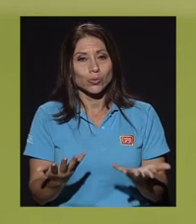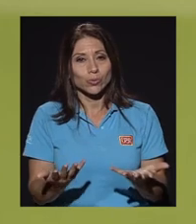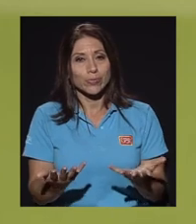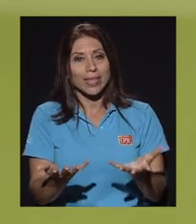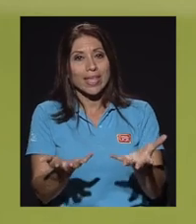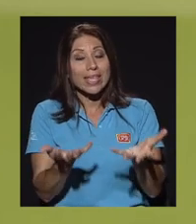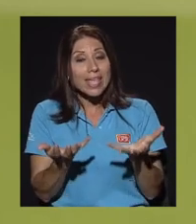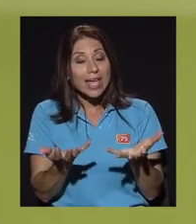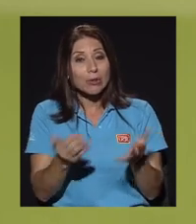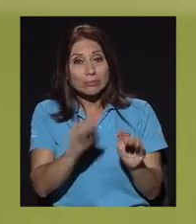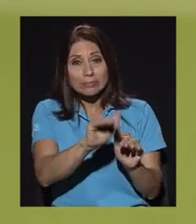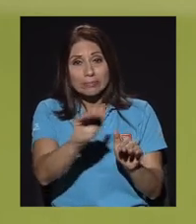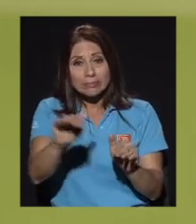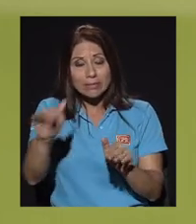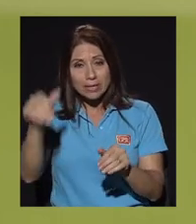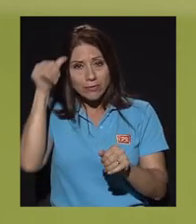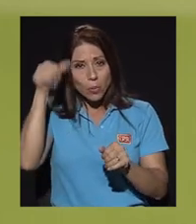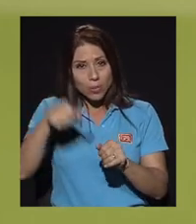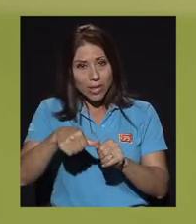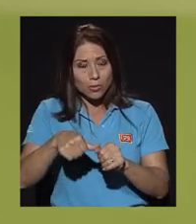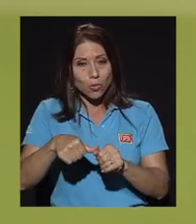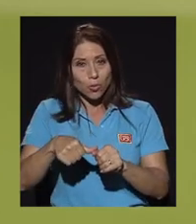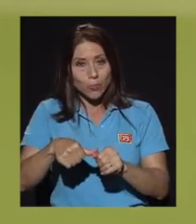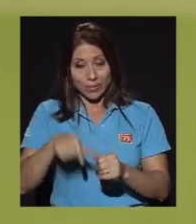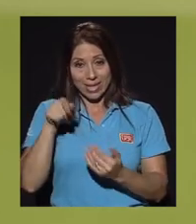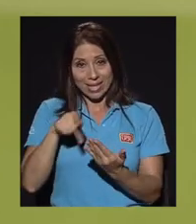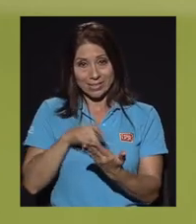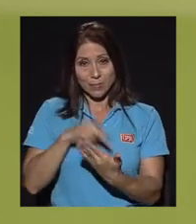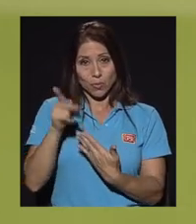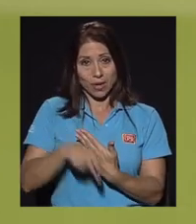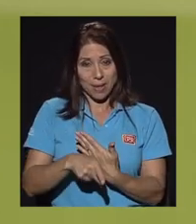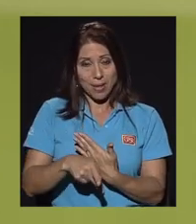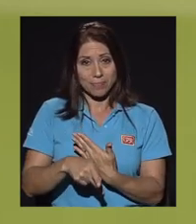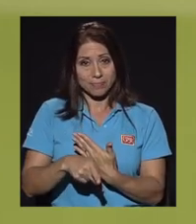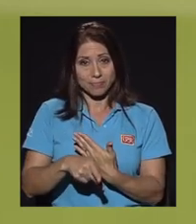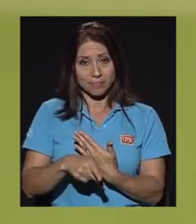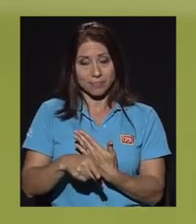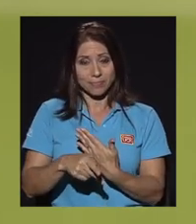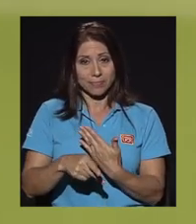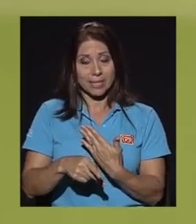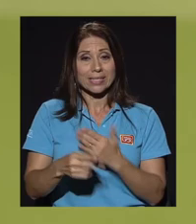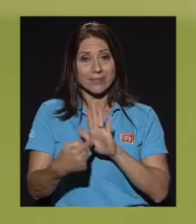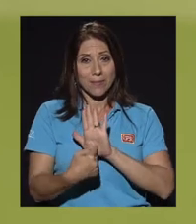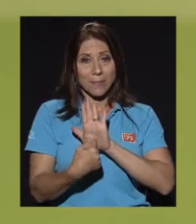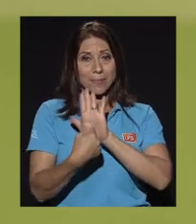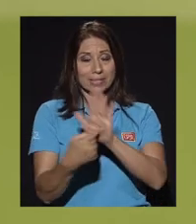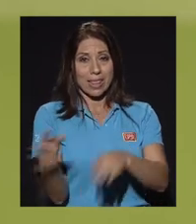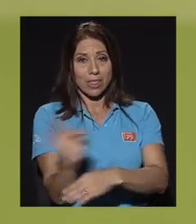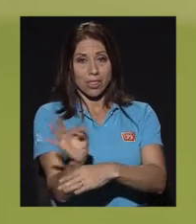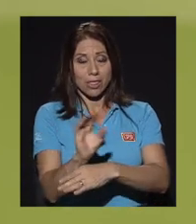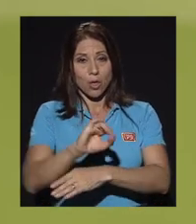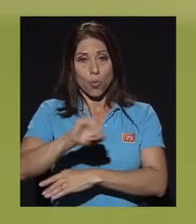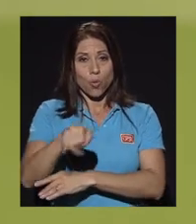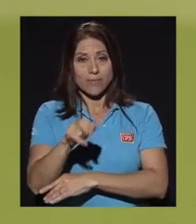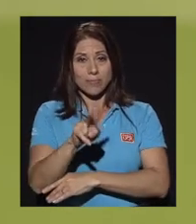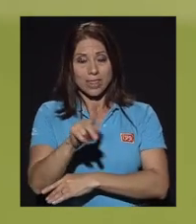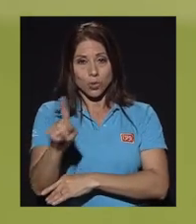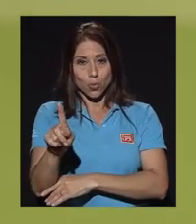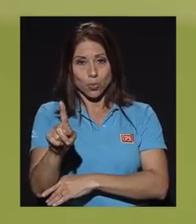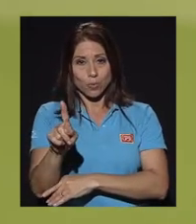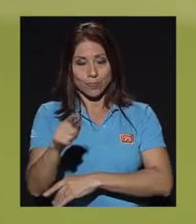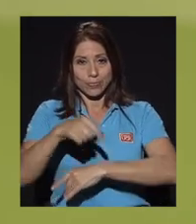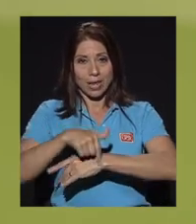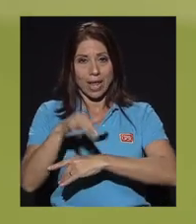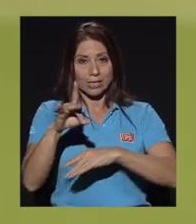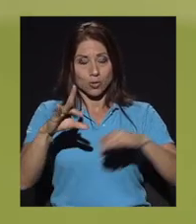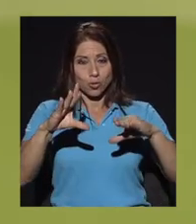pequeño recordatorio que este programa se va a retransmitir el jueves 21 a las